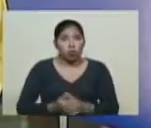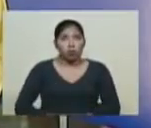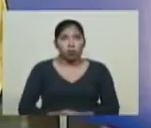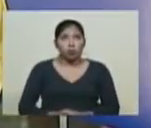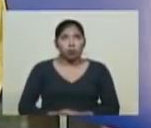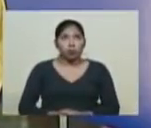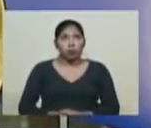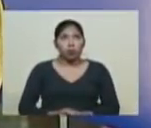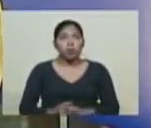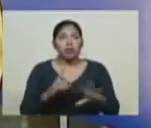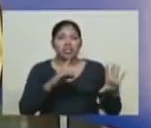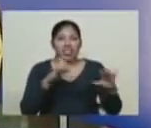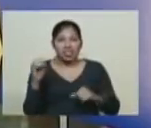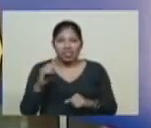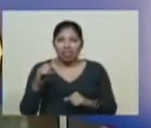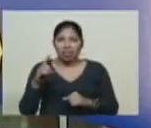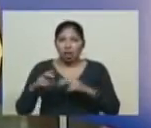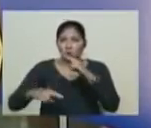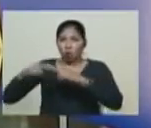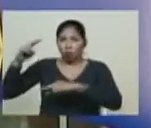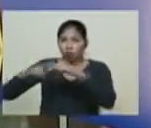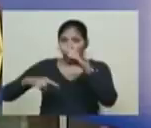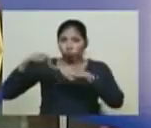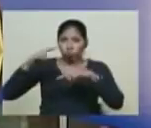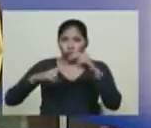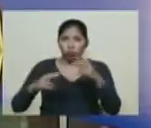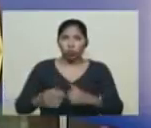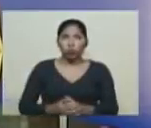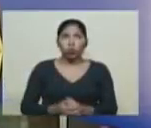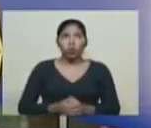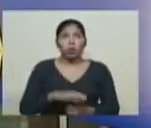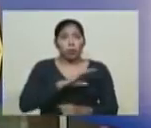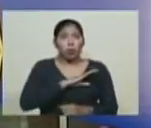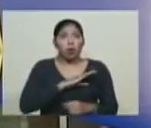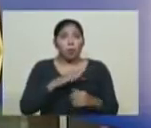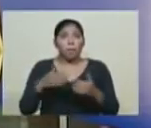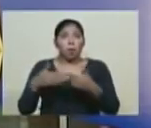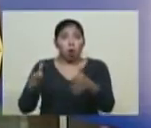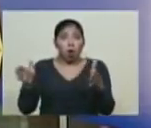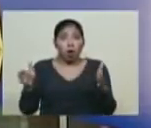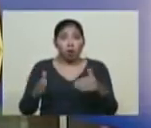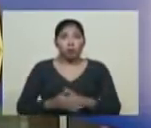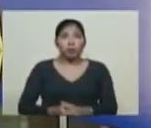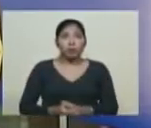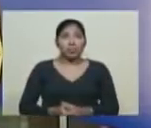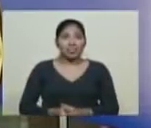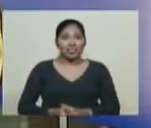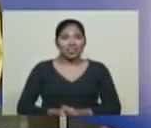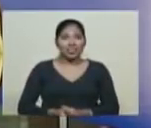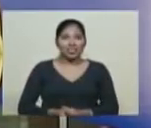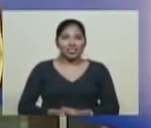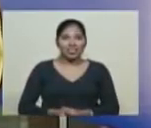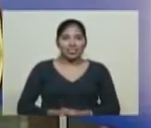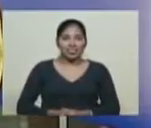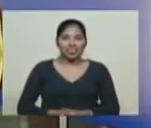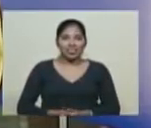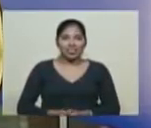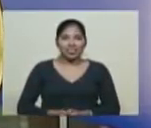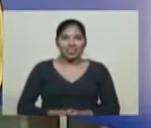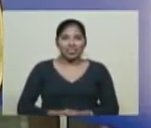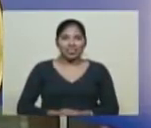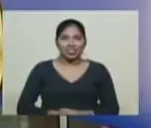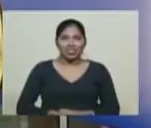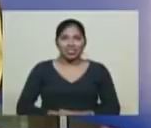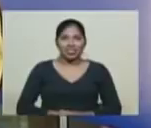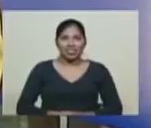Estas 60 obras que están por inaugurar, y vamos a inaugurar hoy algunas, vamos a hacer pases a algunos lugares del país,